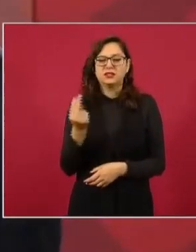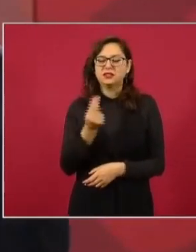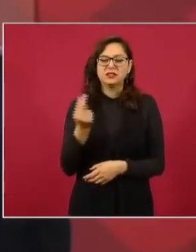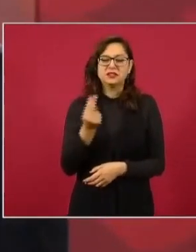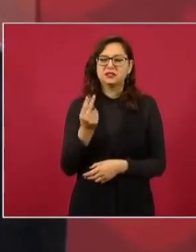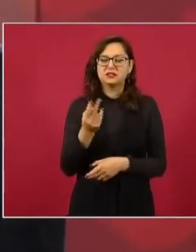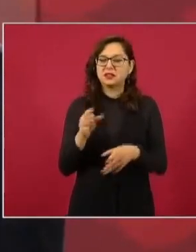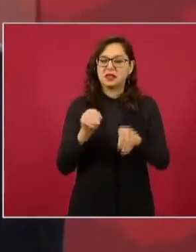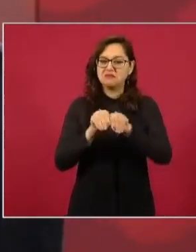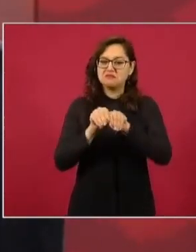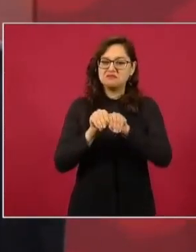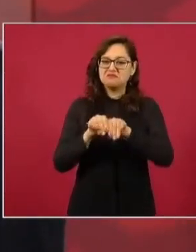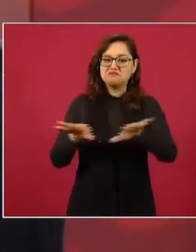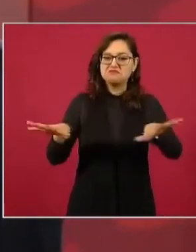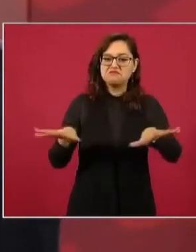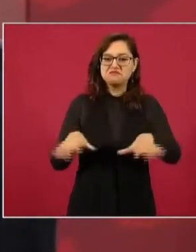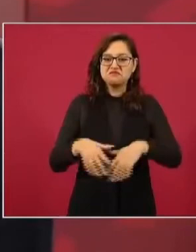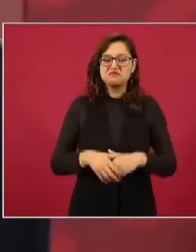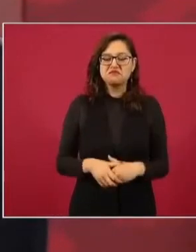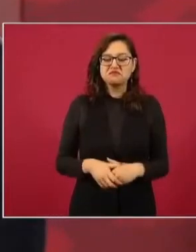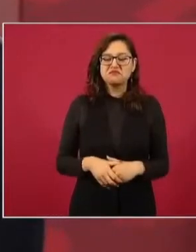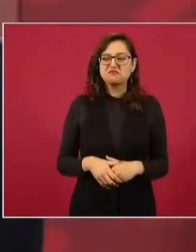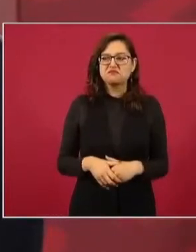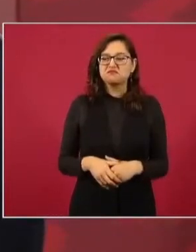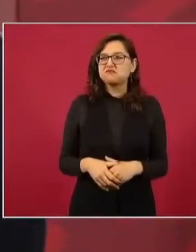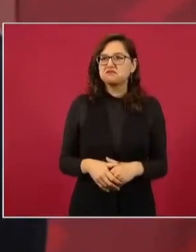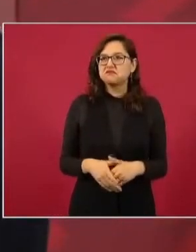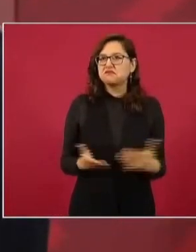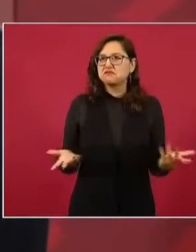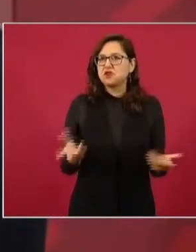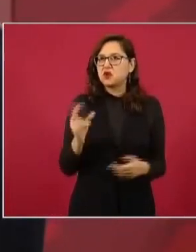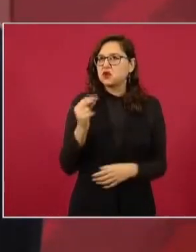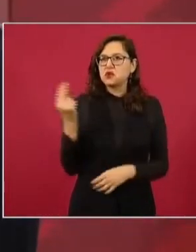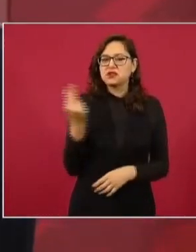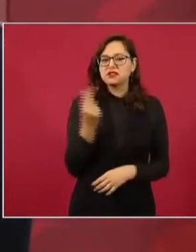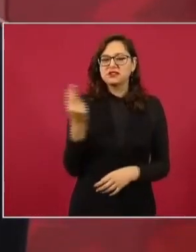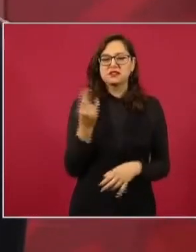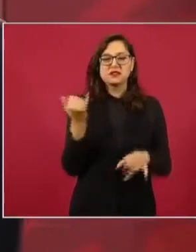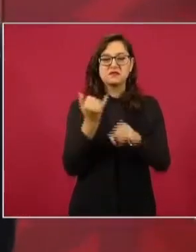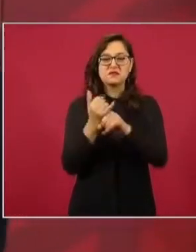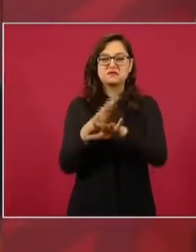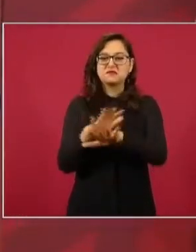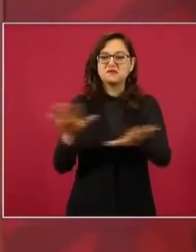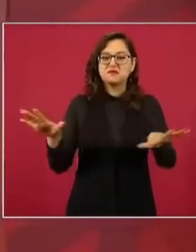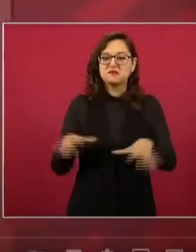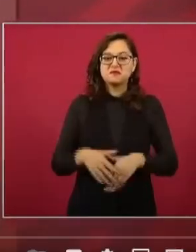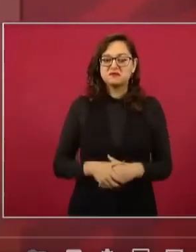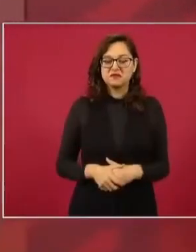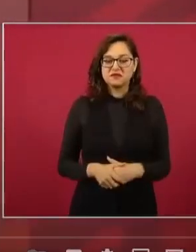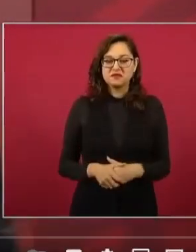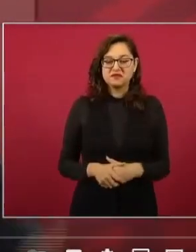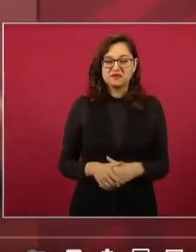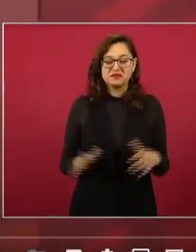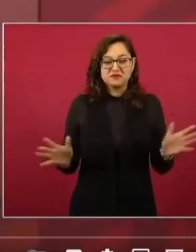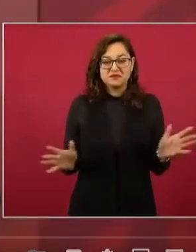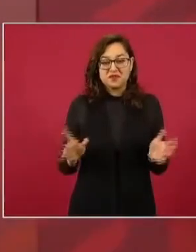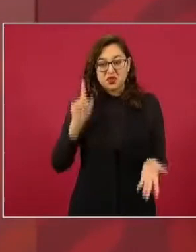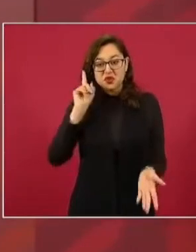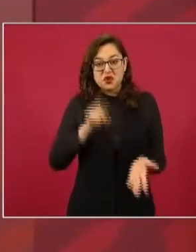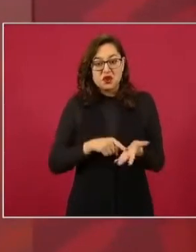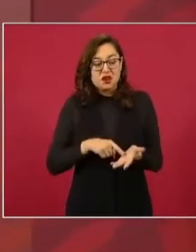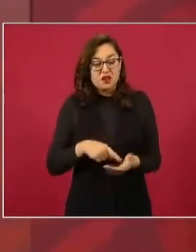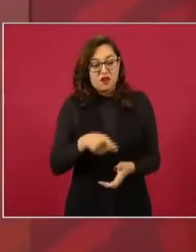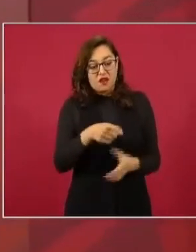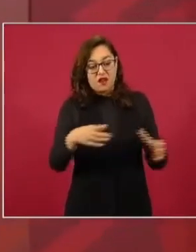estos son el enano por ética ellos deberían